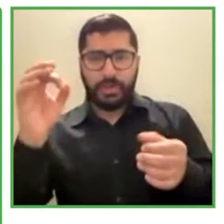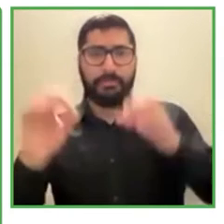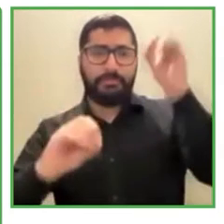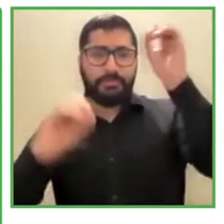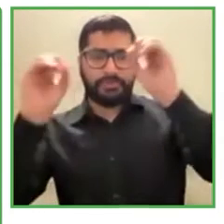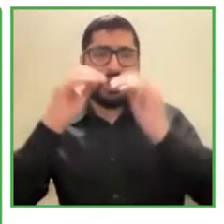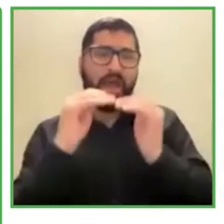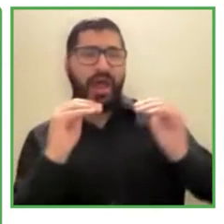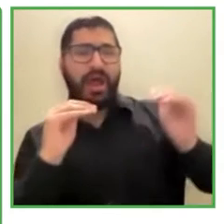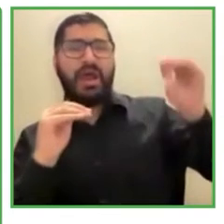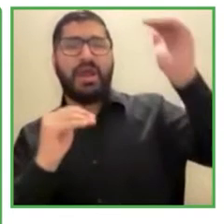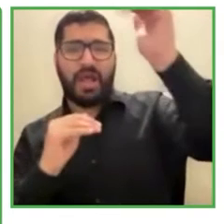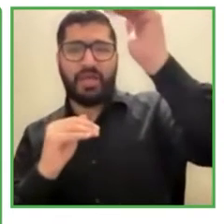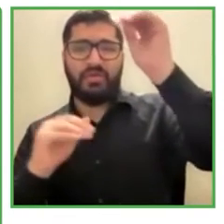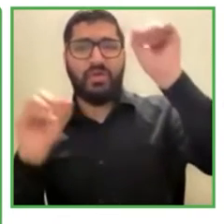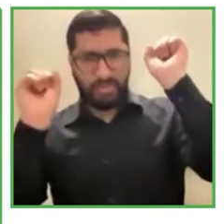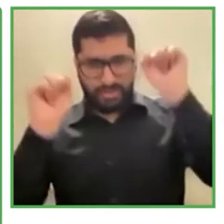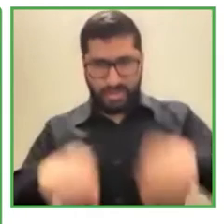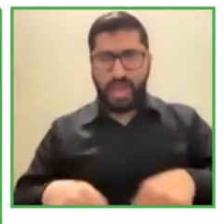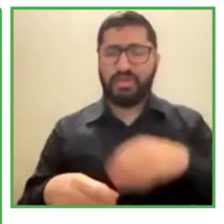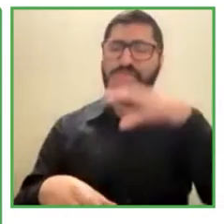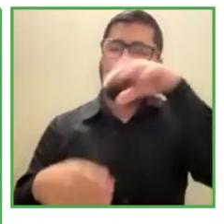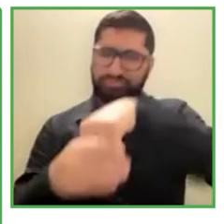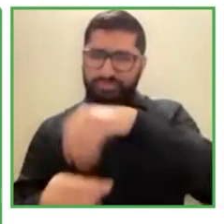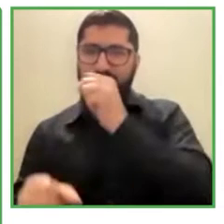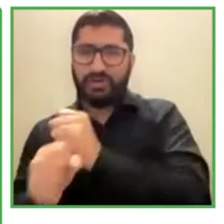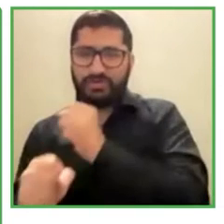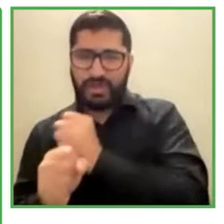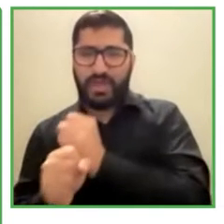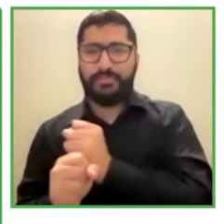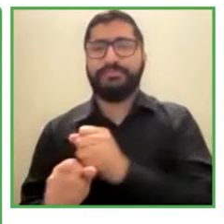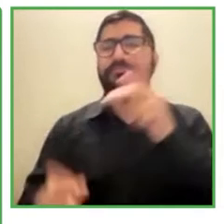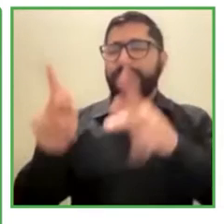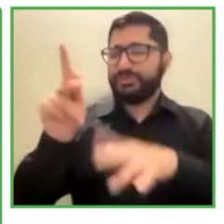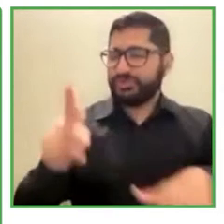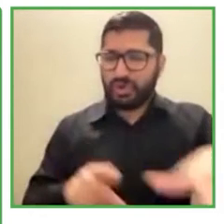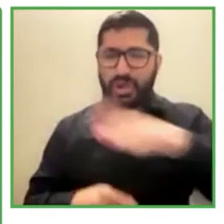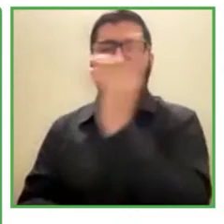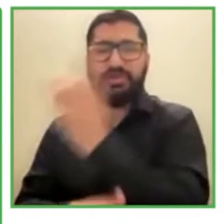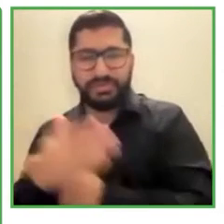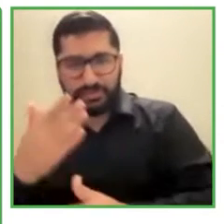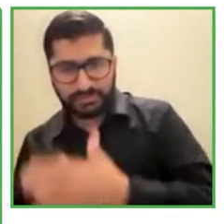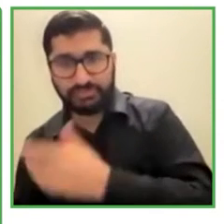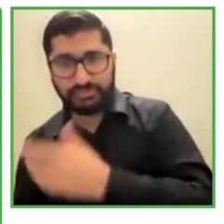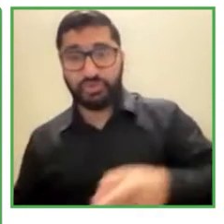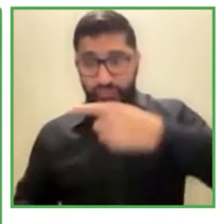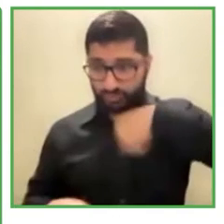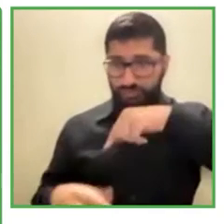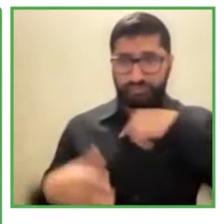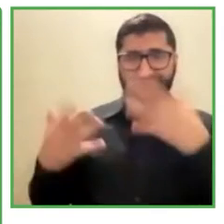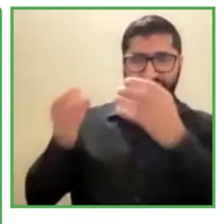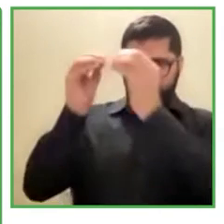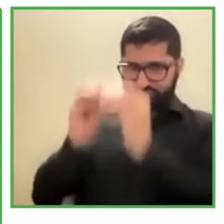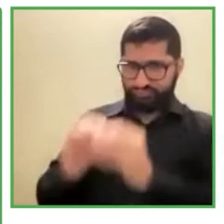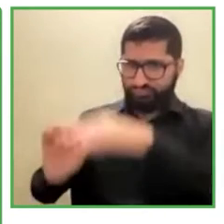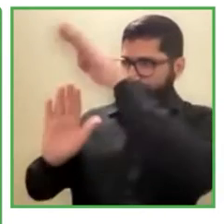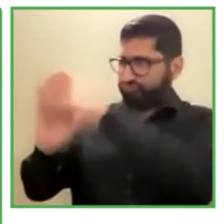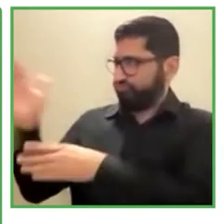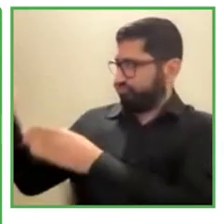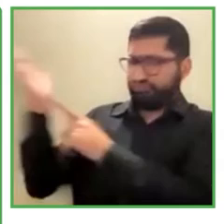para negocios y para personas con discapacidad, hemos creado una hoja de ruta para ayudar a las organizaciones a